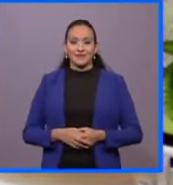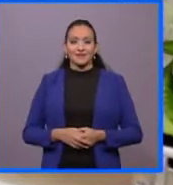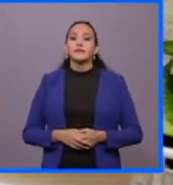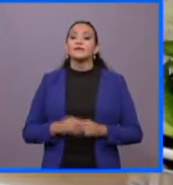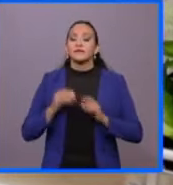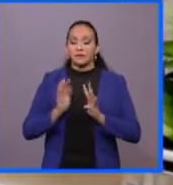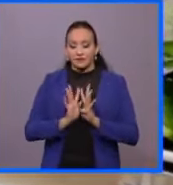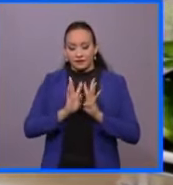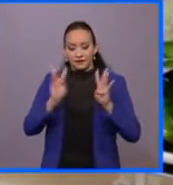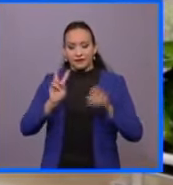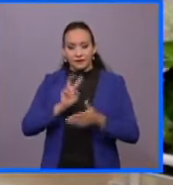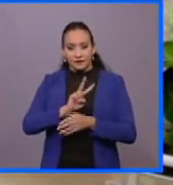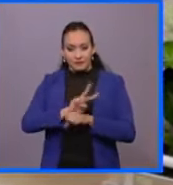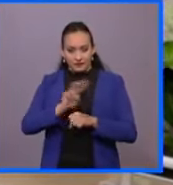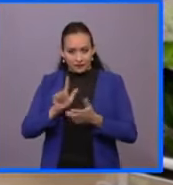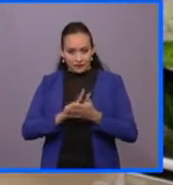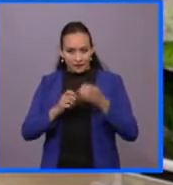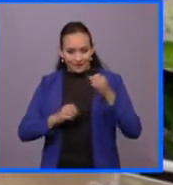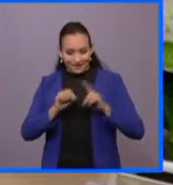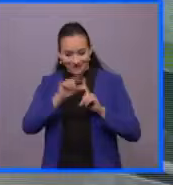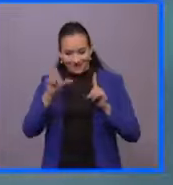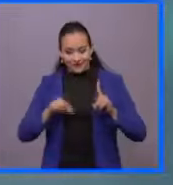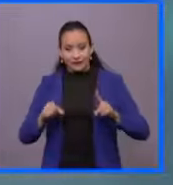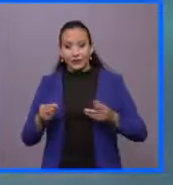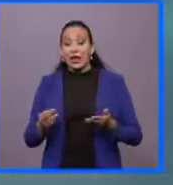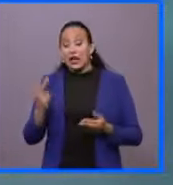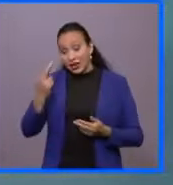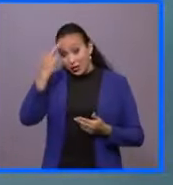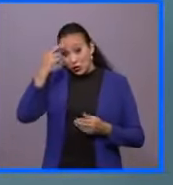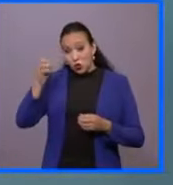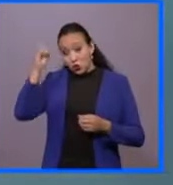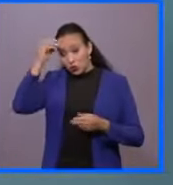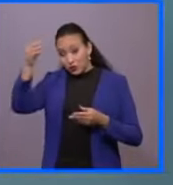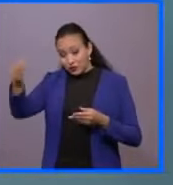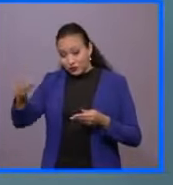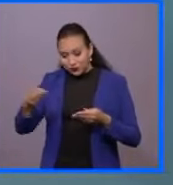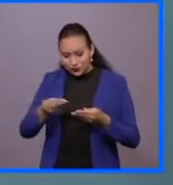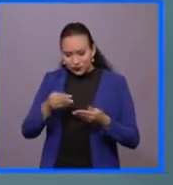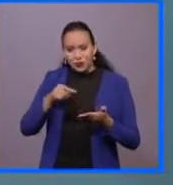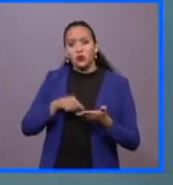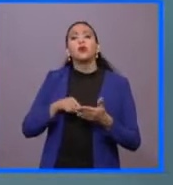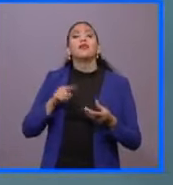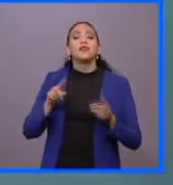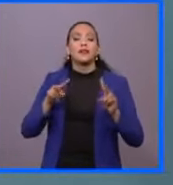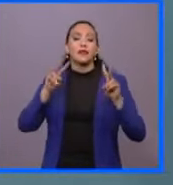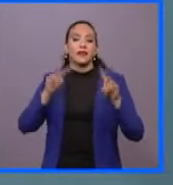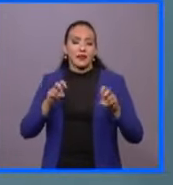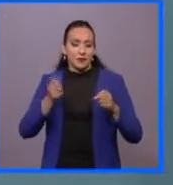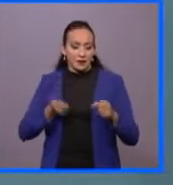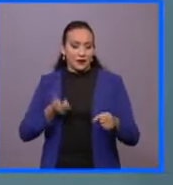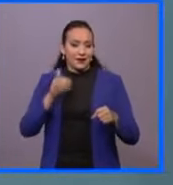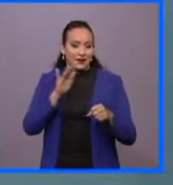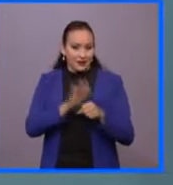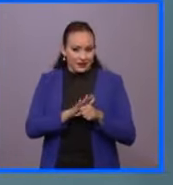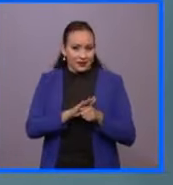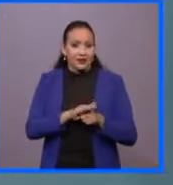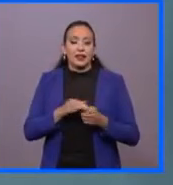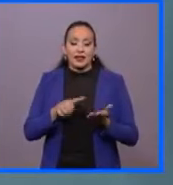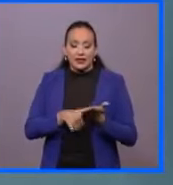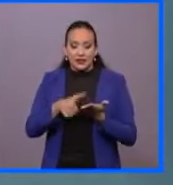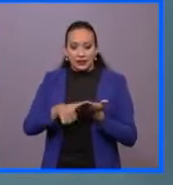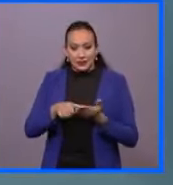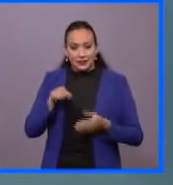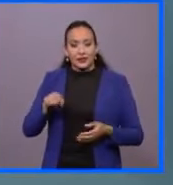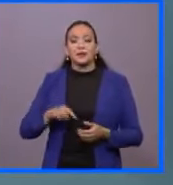El Consejo de la Judicatura Federal destacó una jurisprudencia relevante del Pleno Regional en materias administrativas y civil